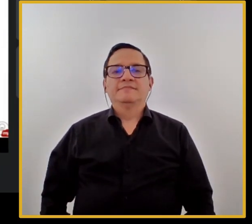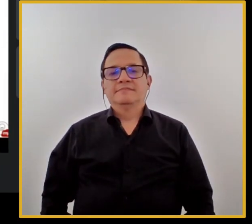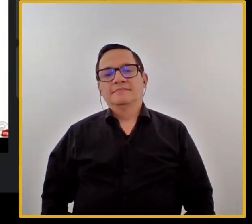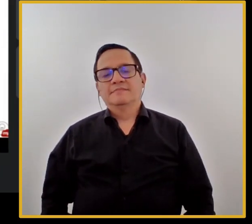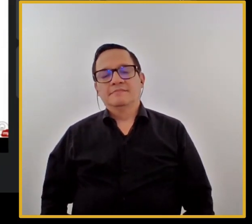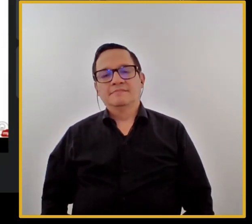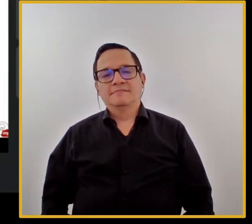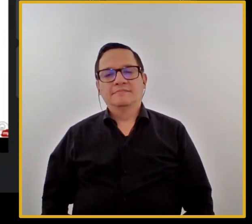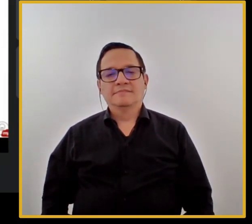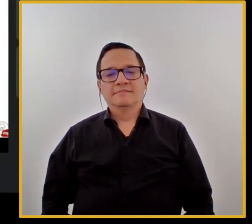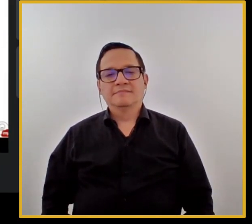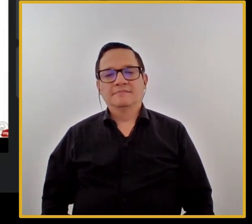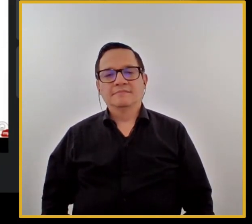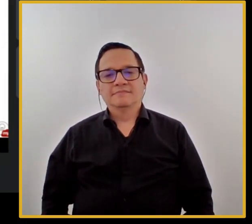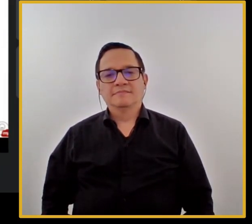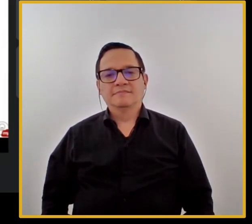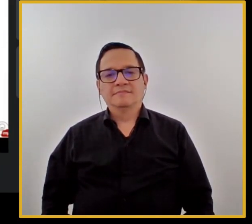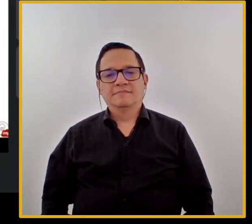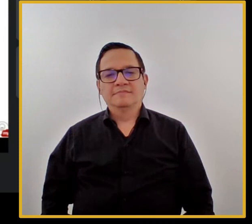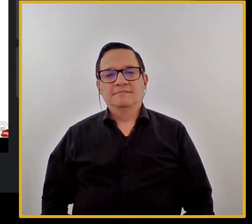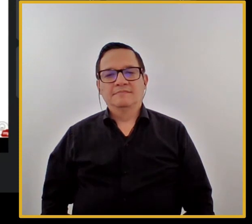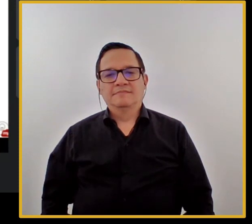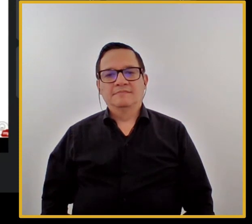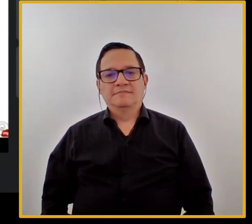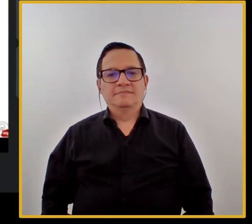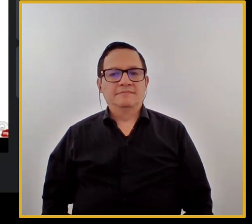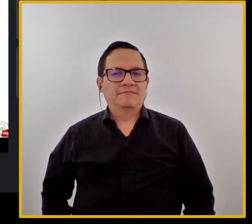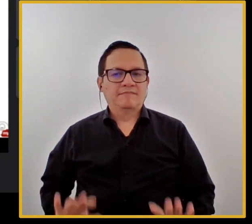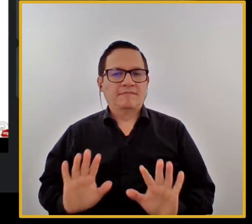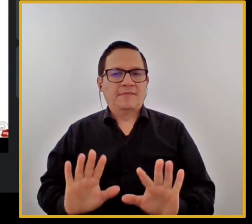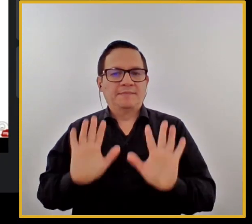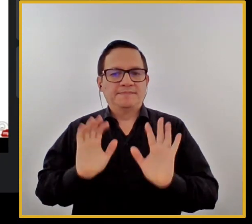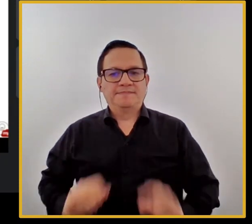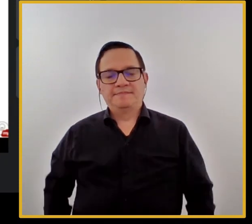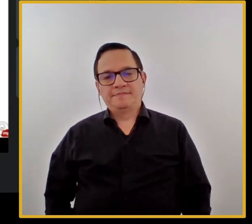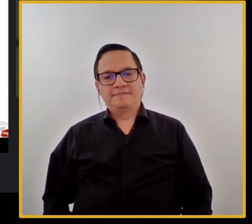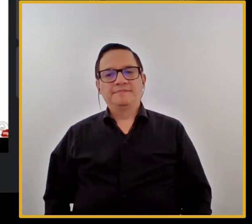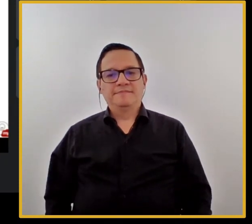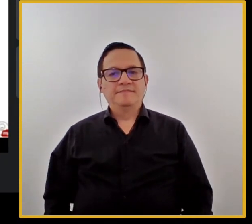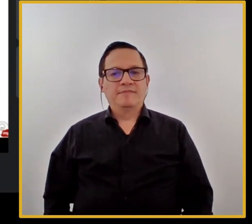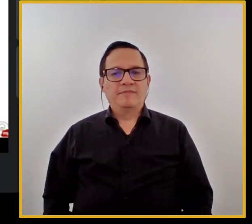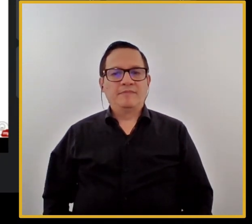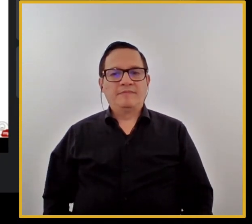allí logaritmo de X a la 4 C